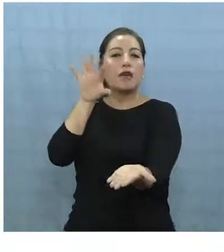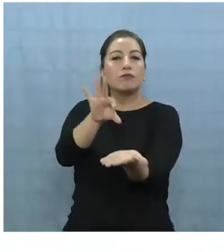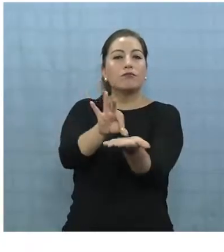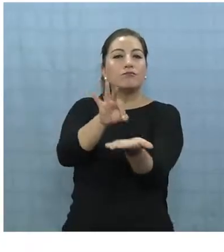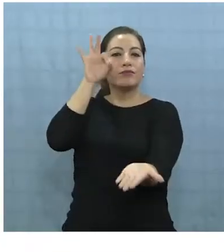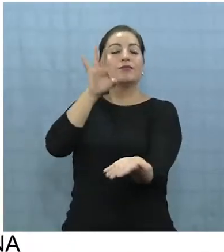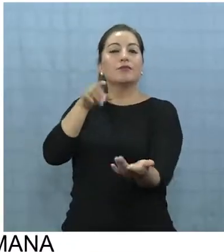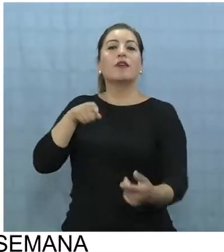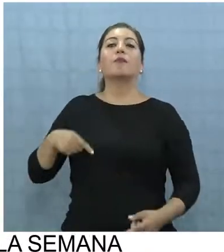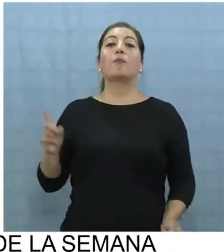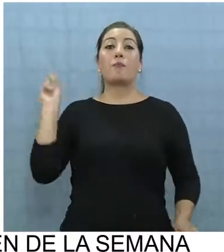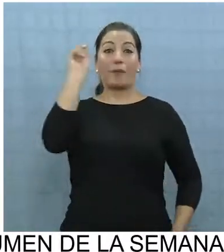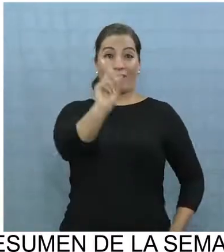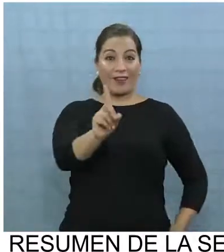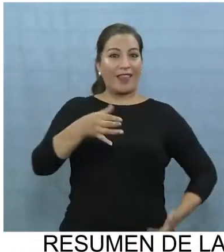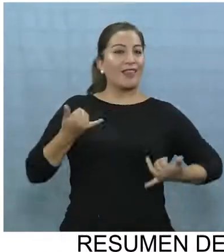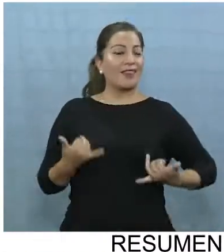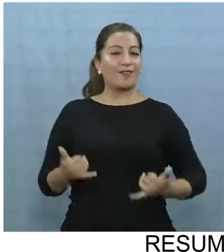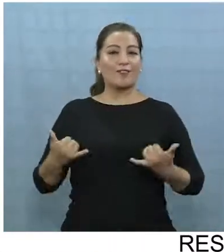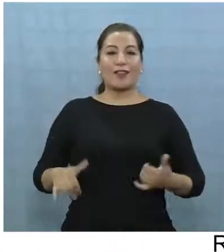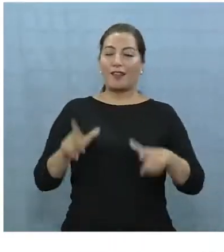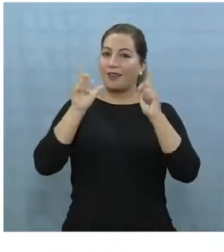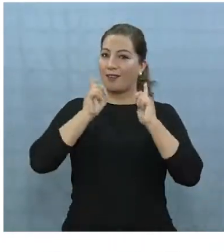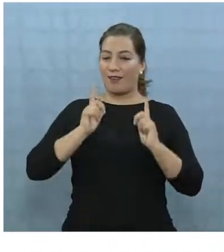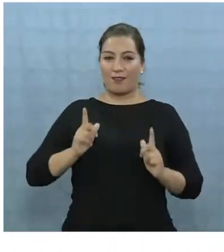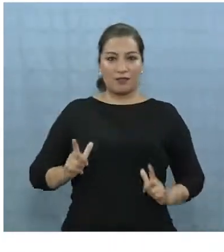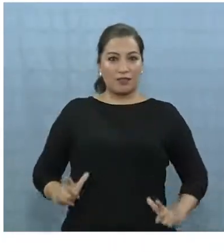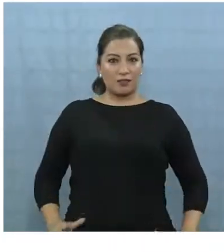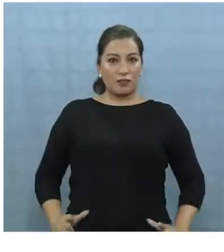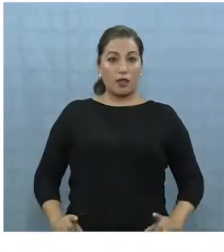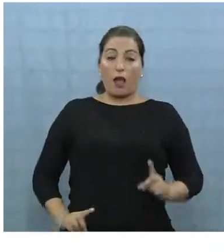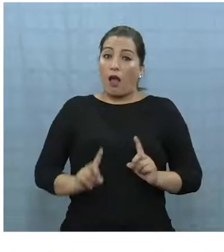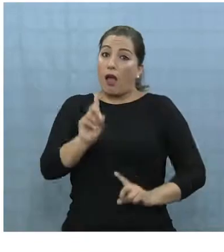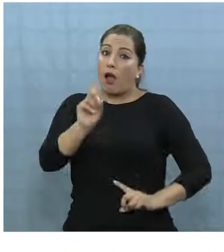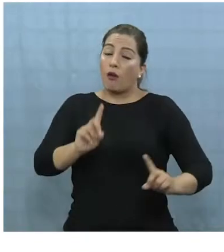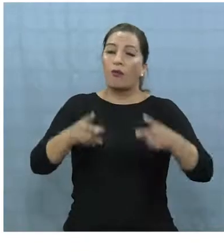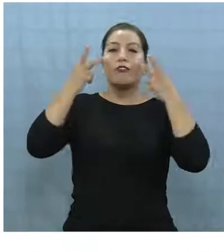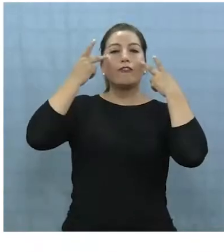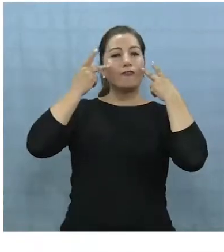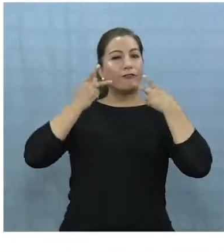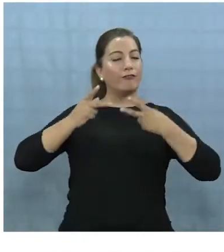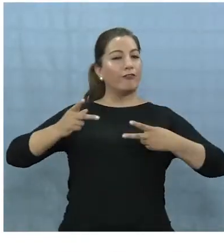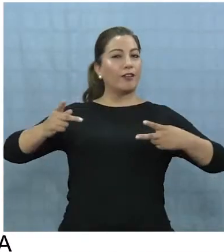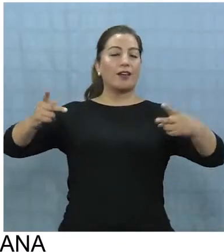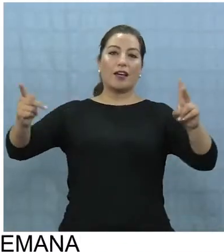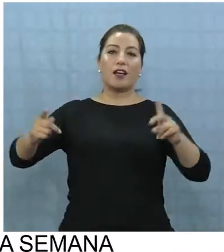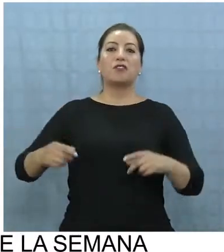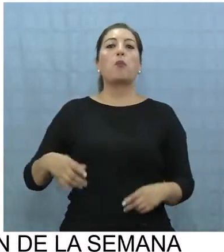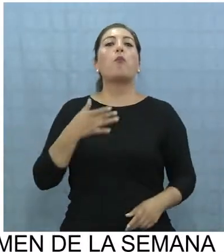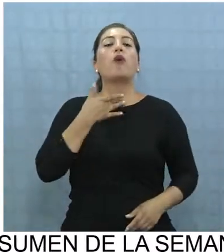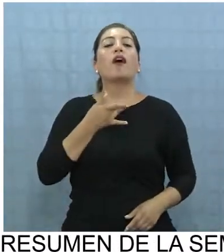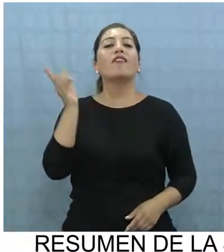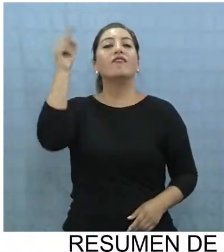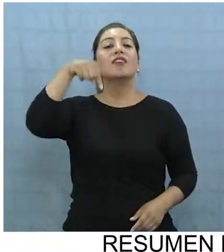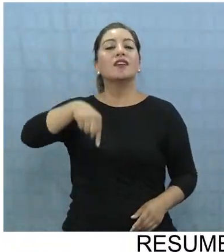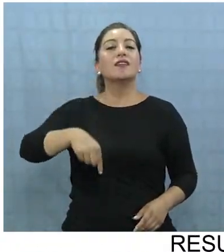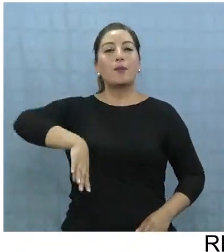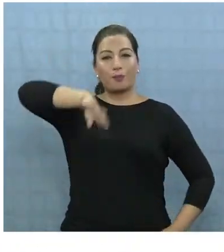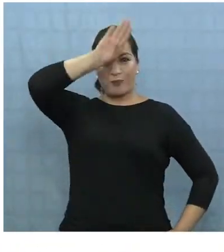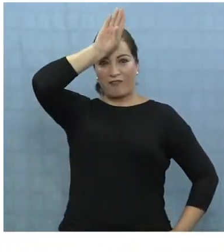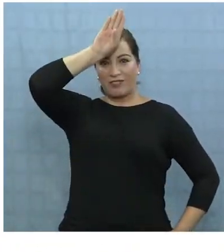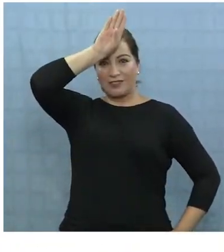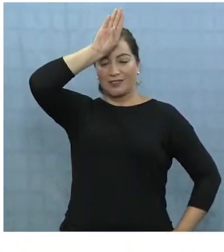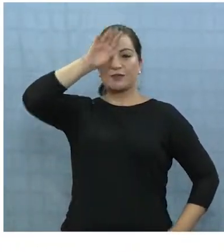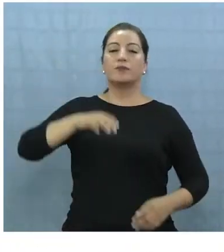esta tierra nortina para disfrutar de sus vacaciones, mientras que otros viajaron exclusivamente por la visita